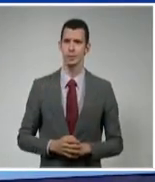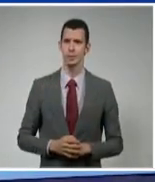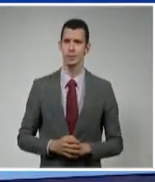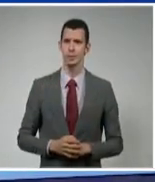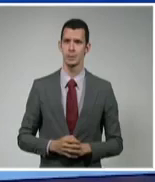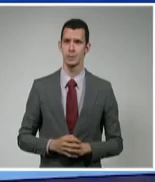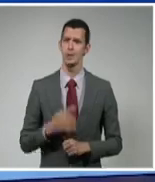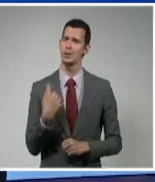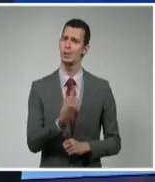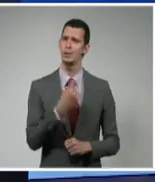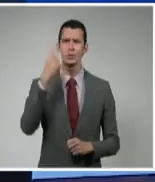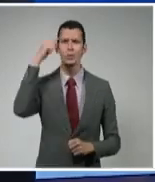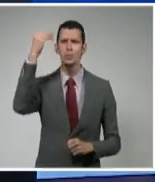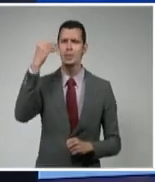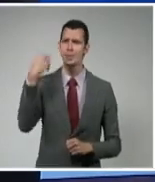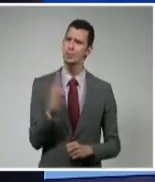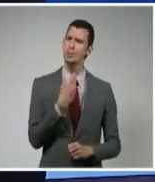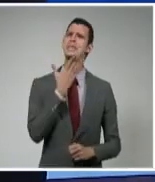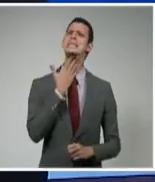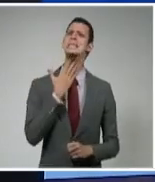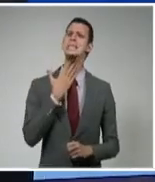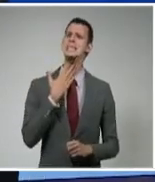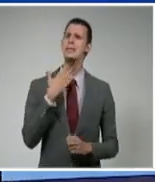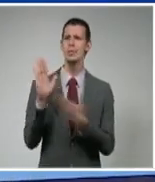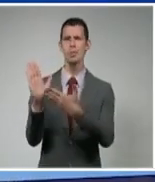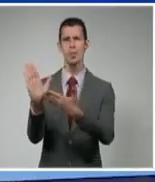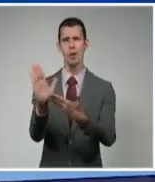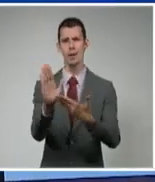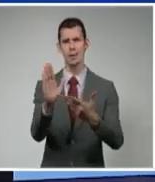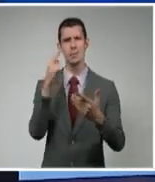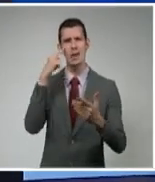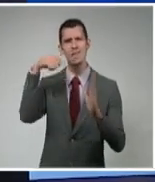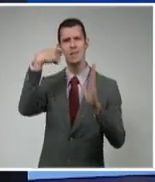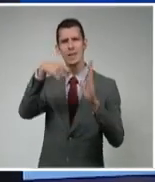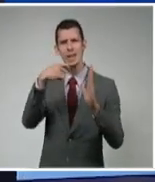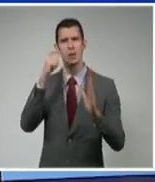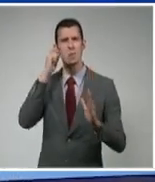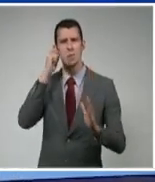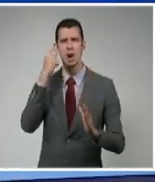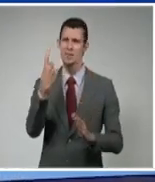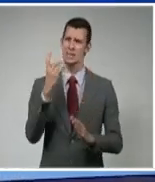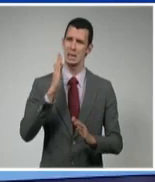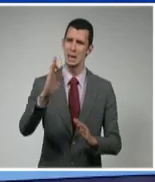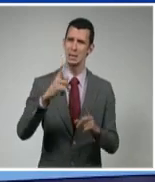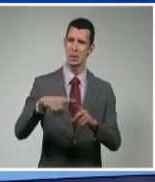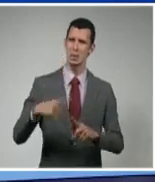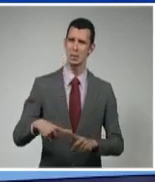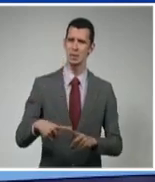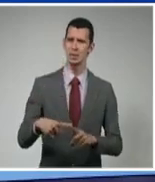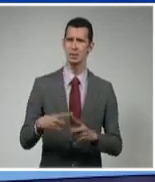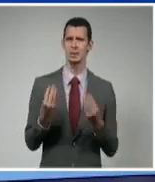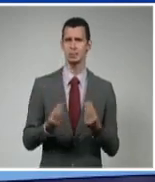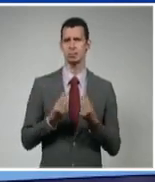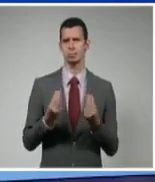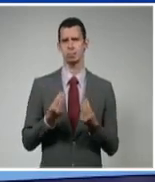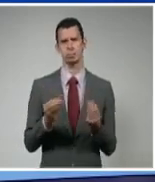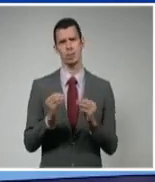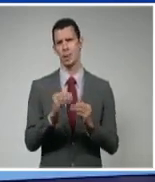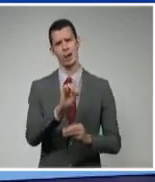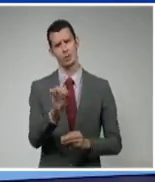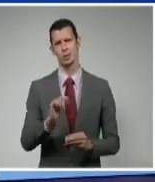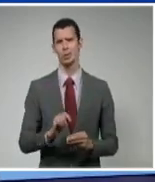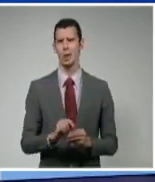uno nada más, en transmitirle a usted aquí en la televisión mensajes como los de esa persona. Miren, eso solo se hace por lo importante